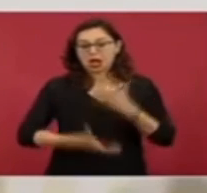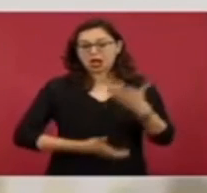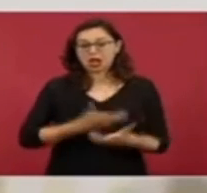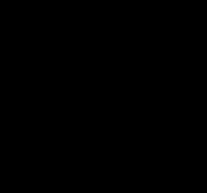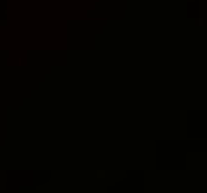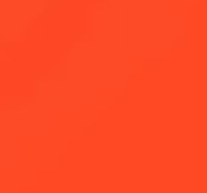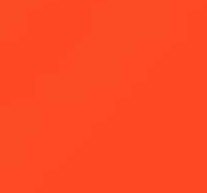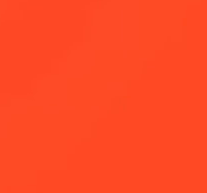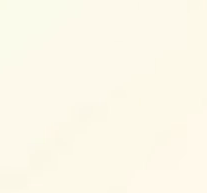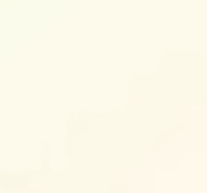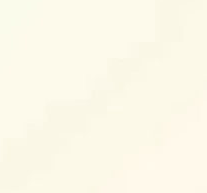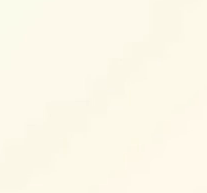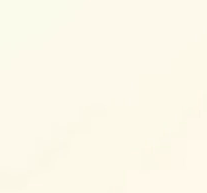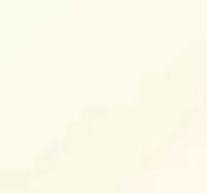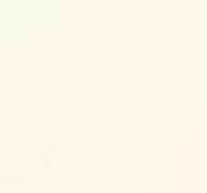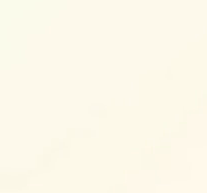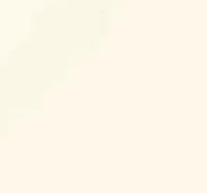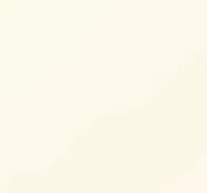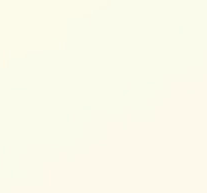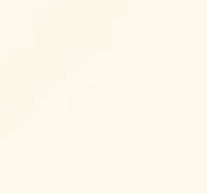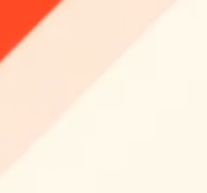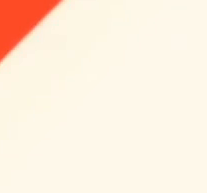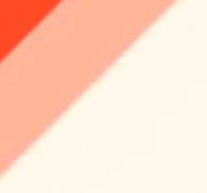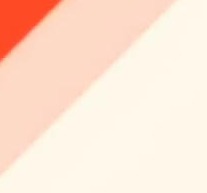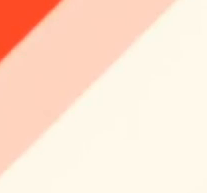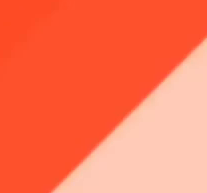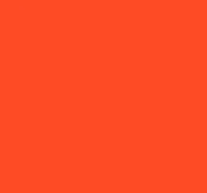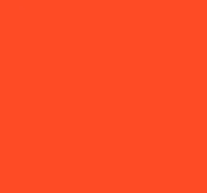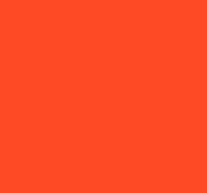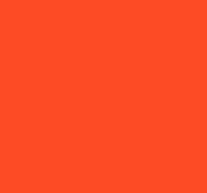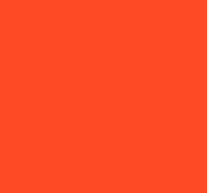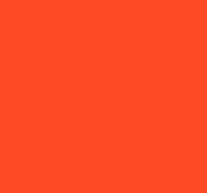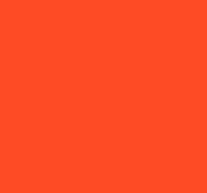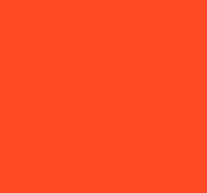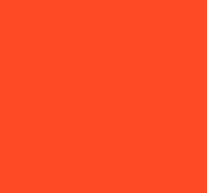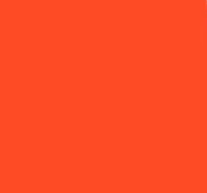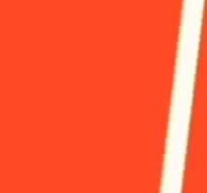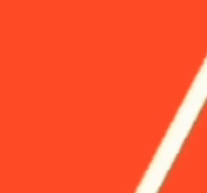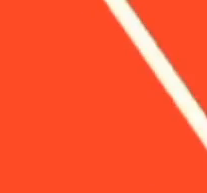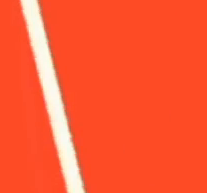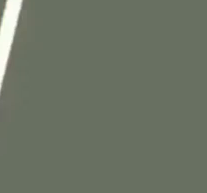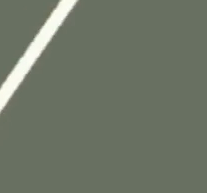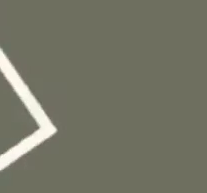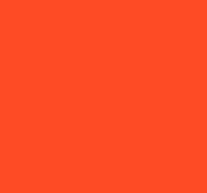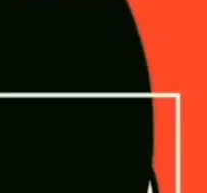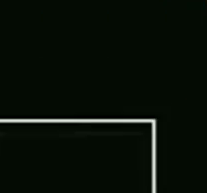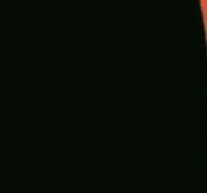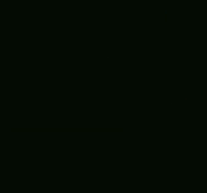porque suceden estas cosas que él está planteando ahí. Thank you.